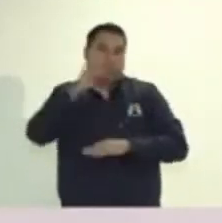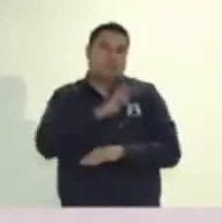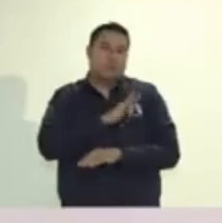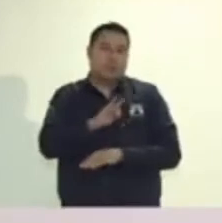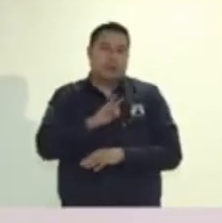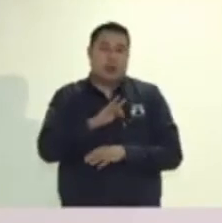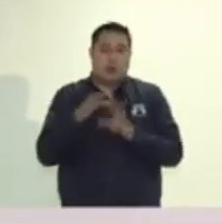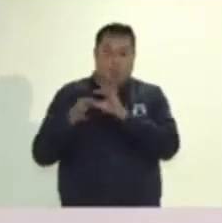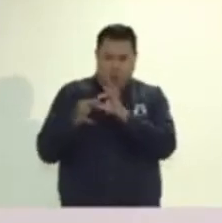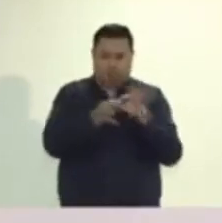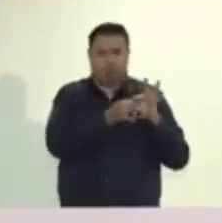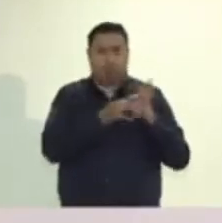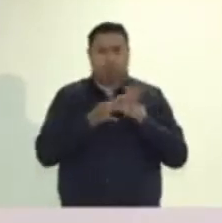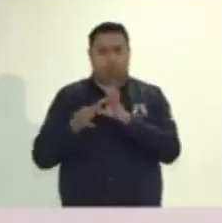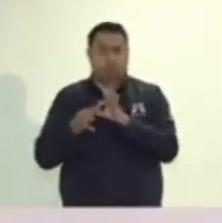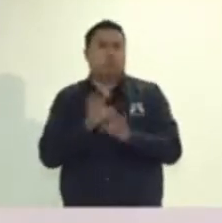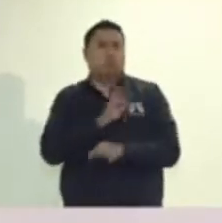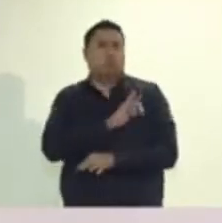Unidos lo podemos hacer.